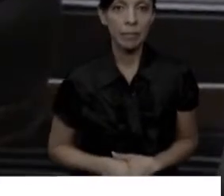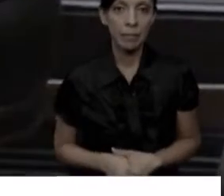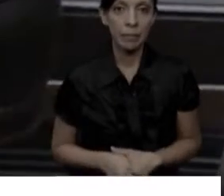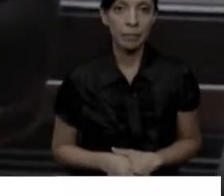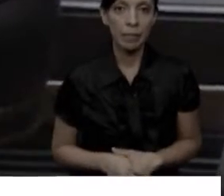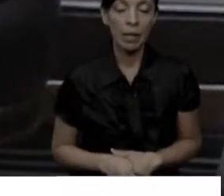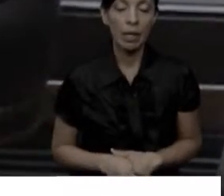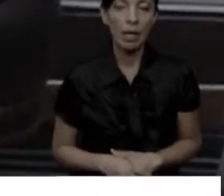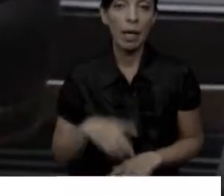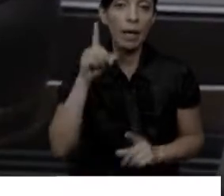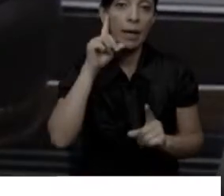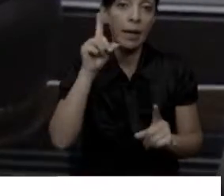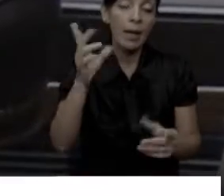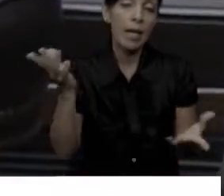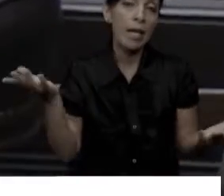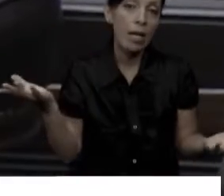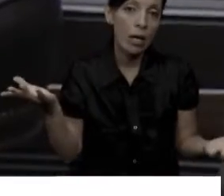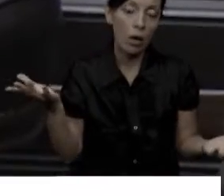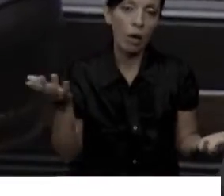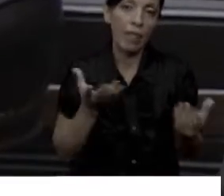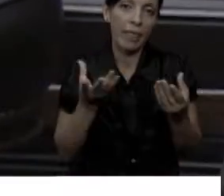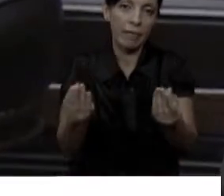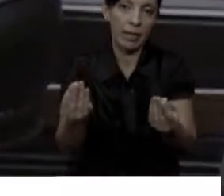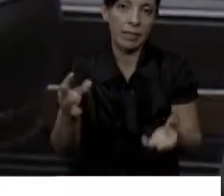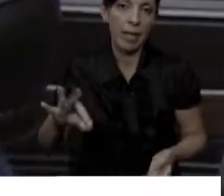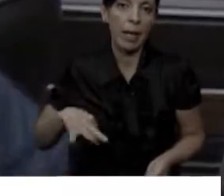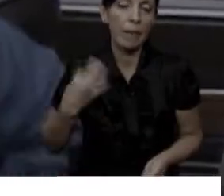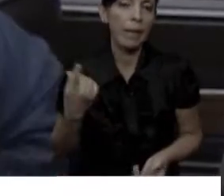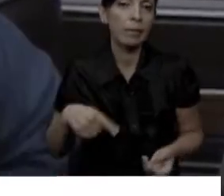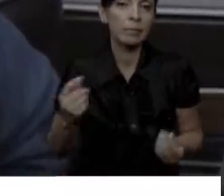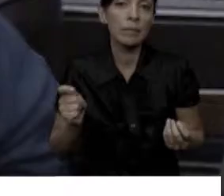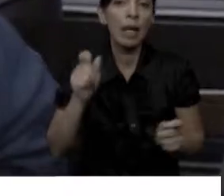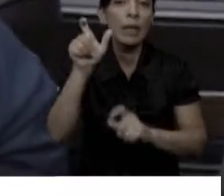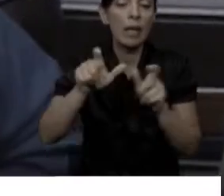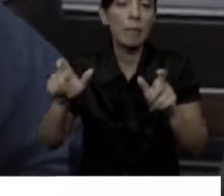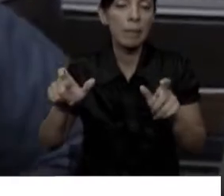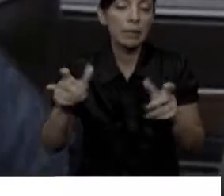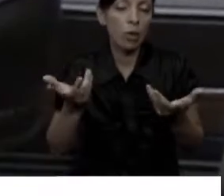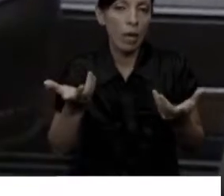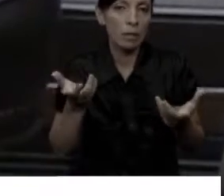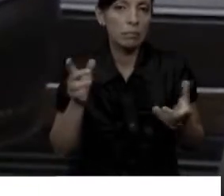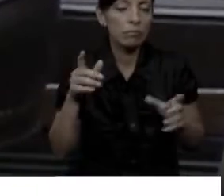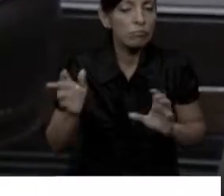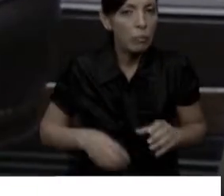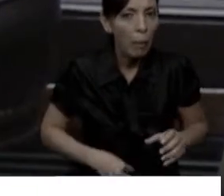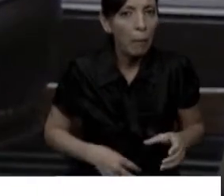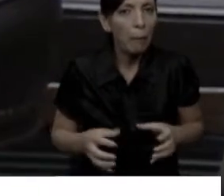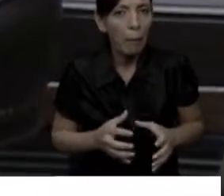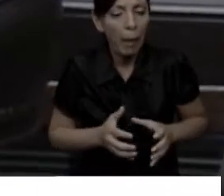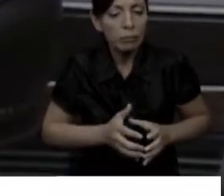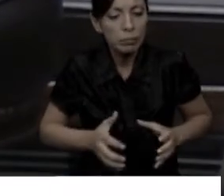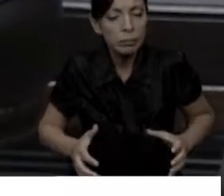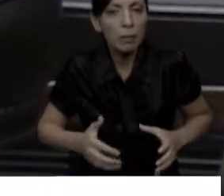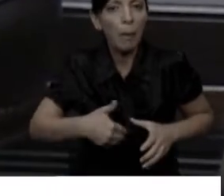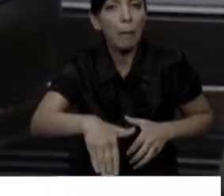Creo en la defensa de la vida de las personas que están por nacer, de las niñas